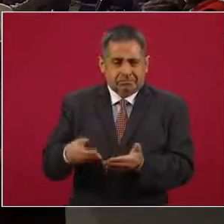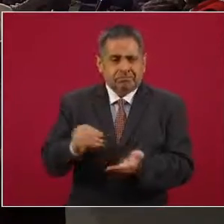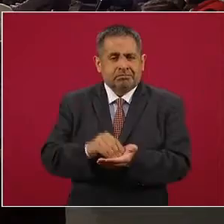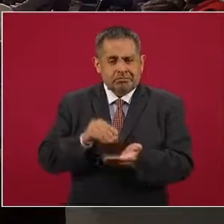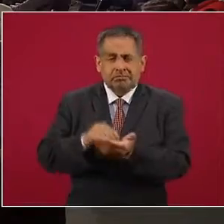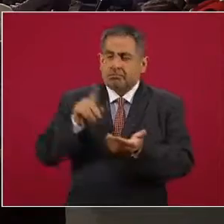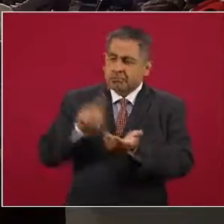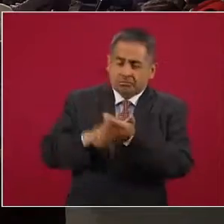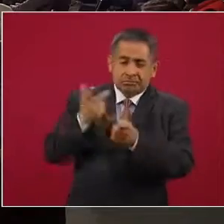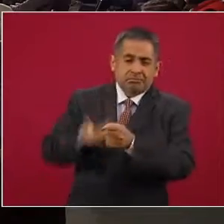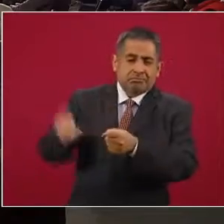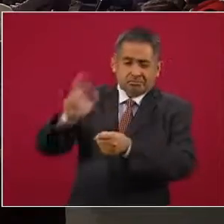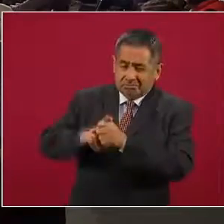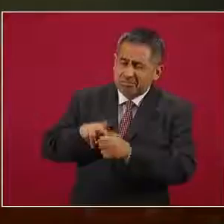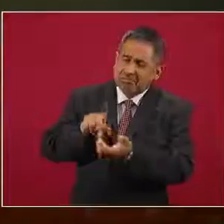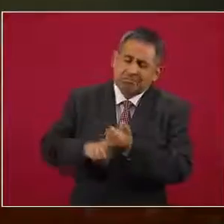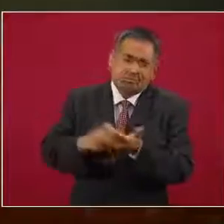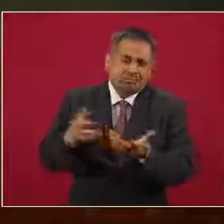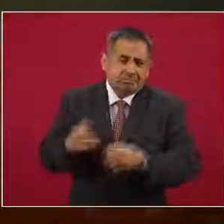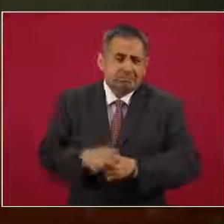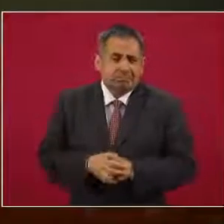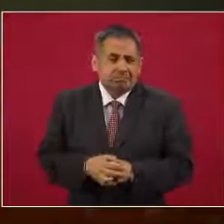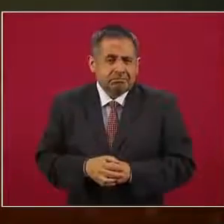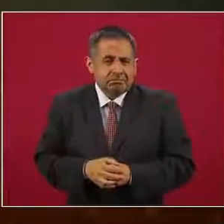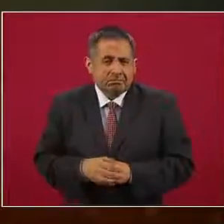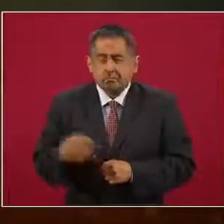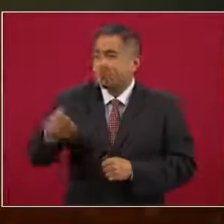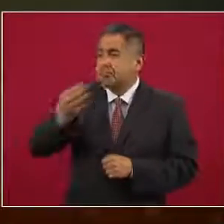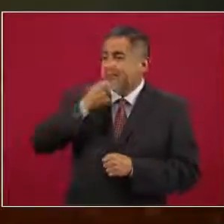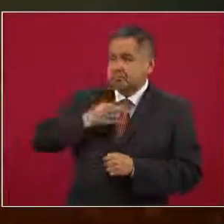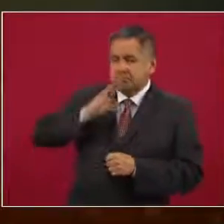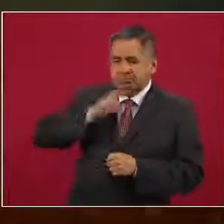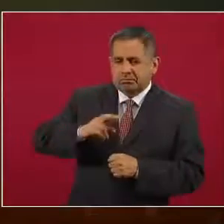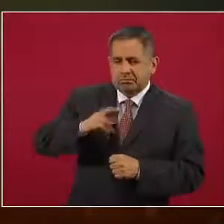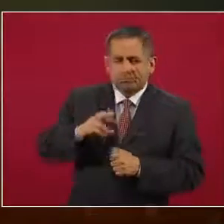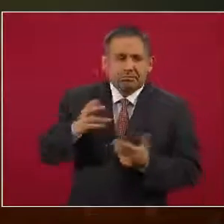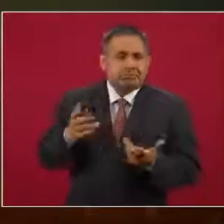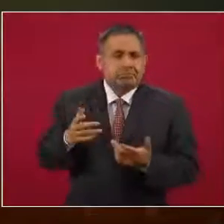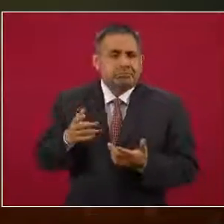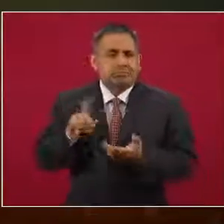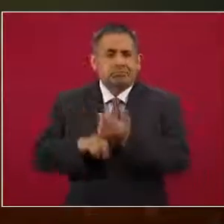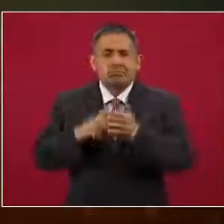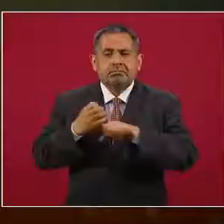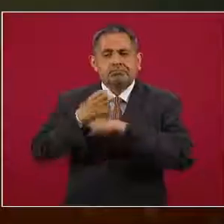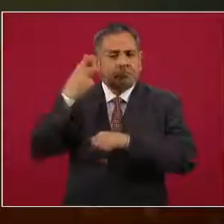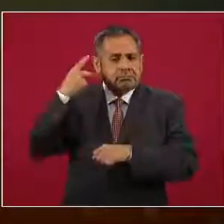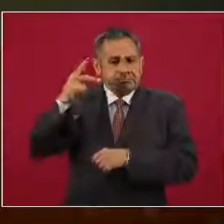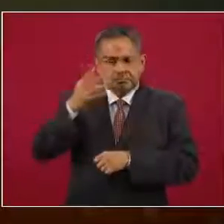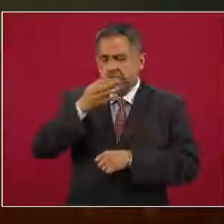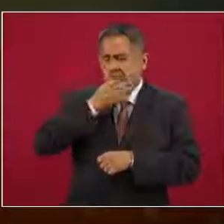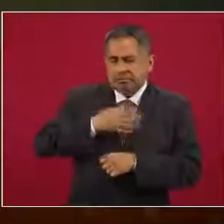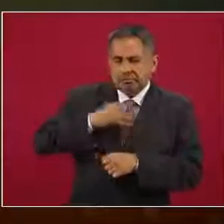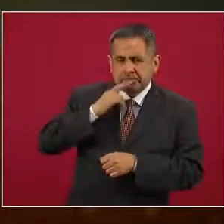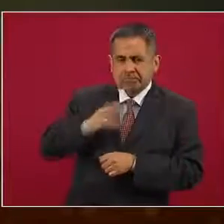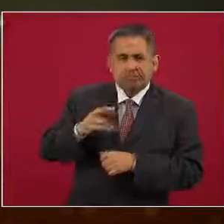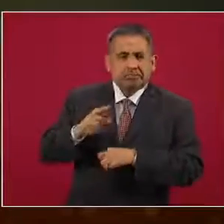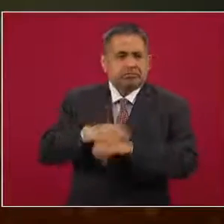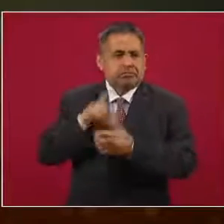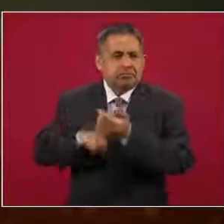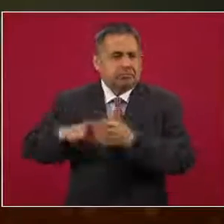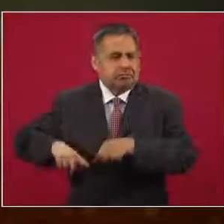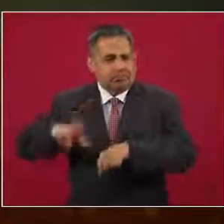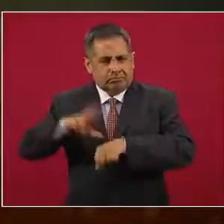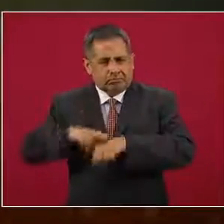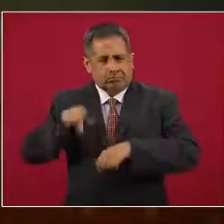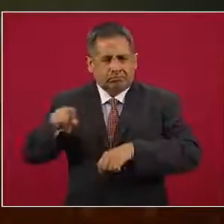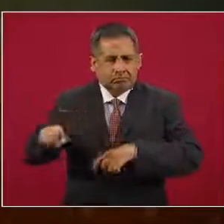sigue hospitalizada. Nos dieron respuesta ya en el estado de Puebla por parte del